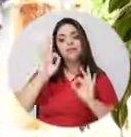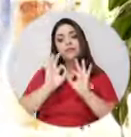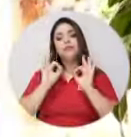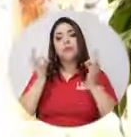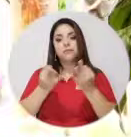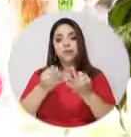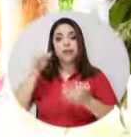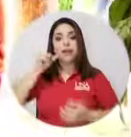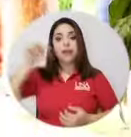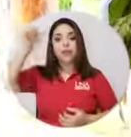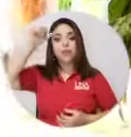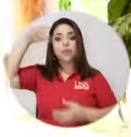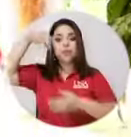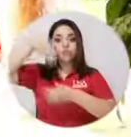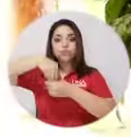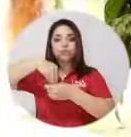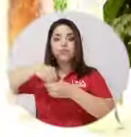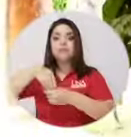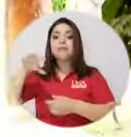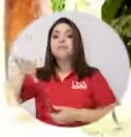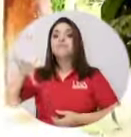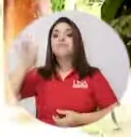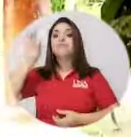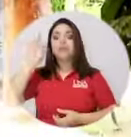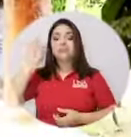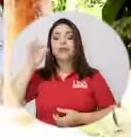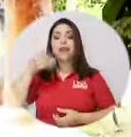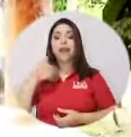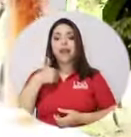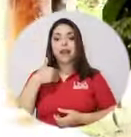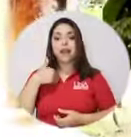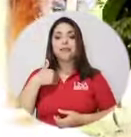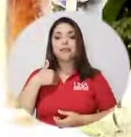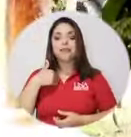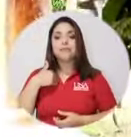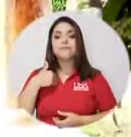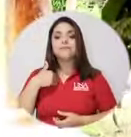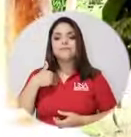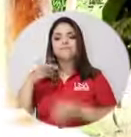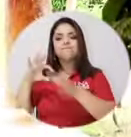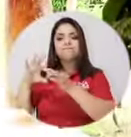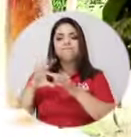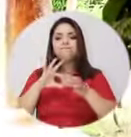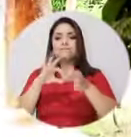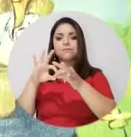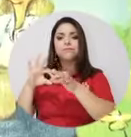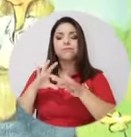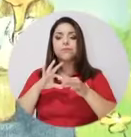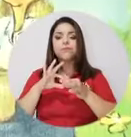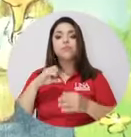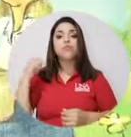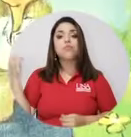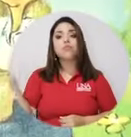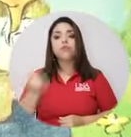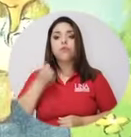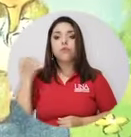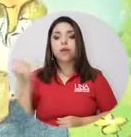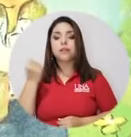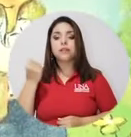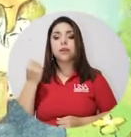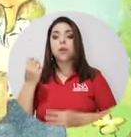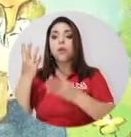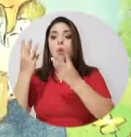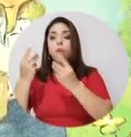entre niños y sus padres, sus familias, sus adultos, y se ha encontrado que hay una relación